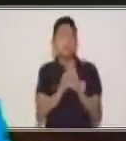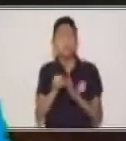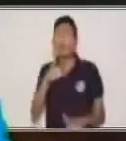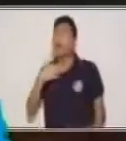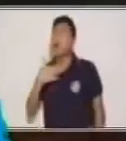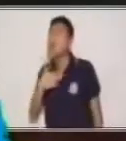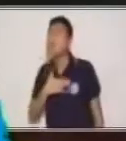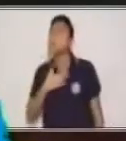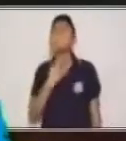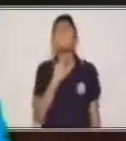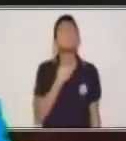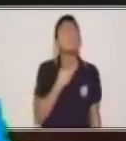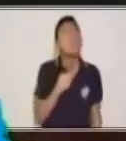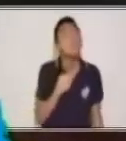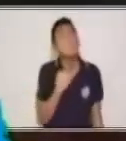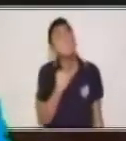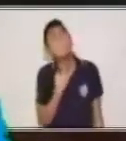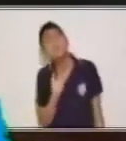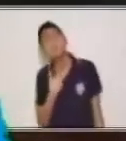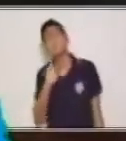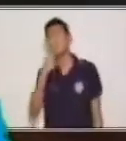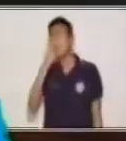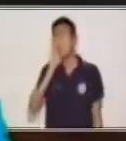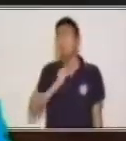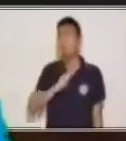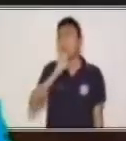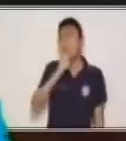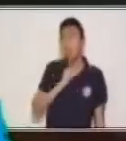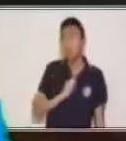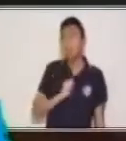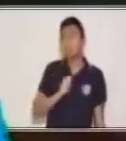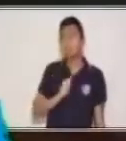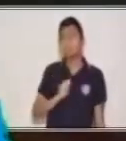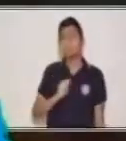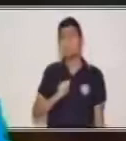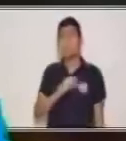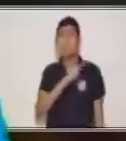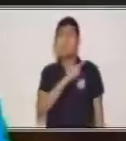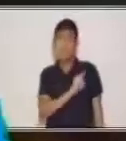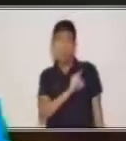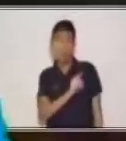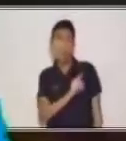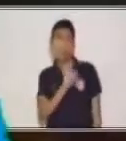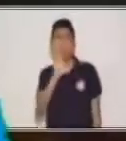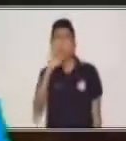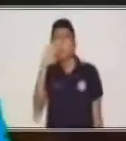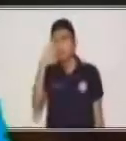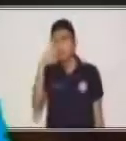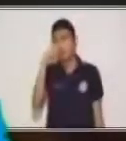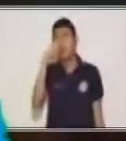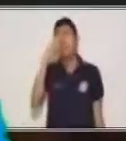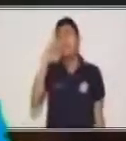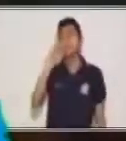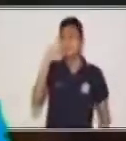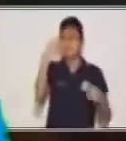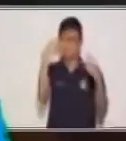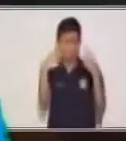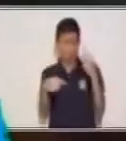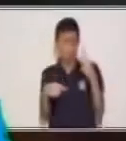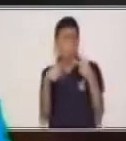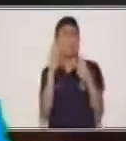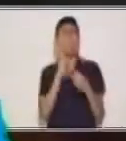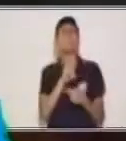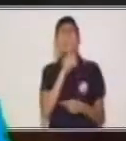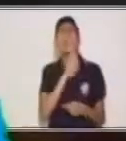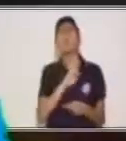gusta las paletas, por ejemplo, ¿verdad? Ser, estar, parecer y gustar normalmente son verbos